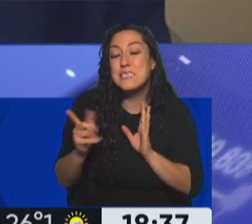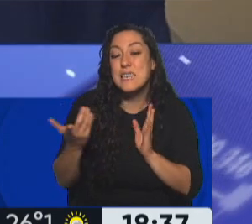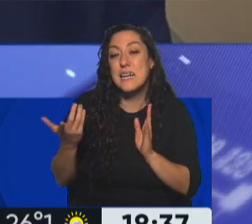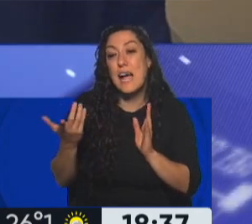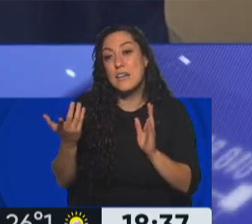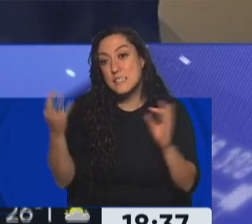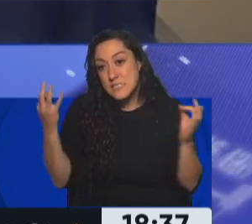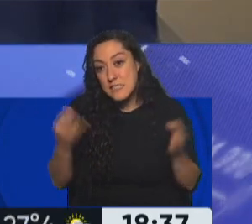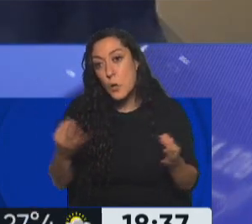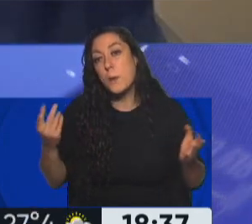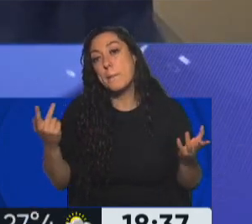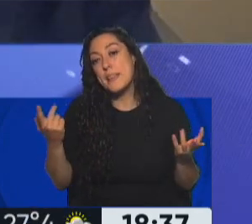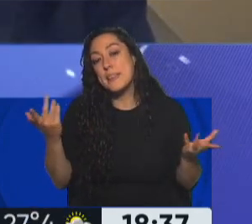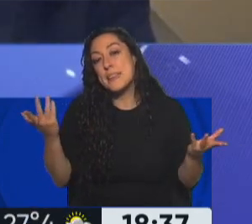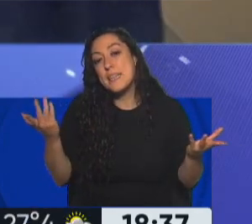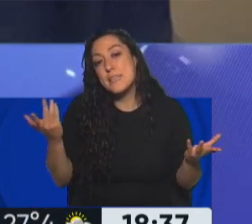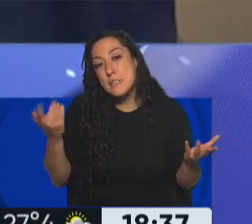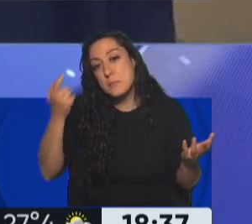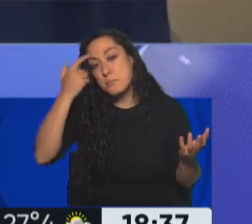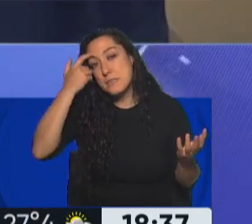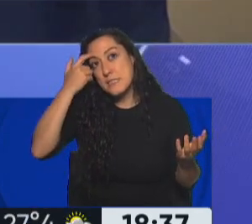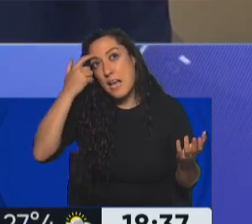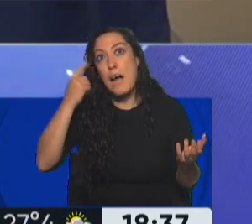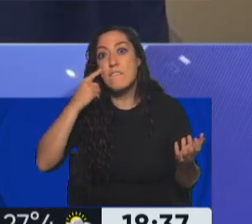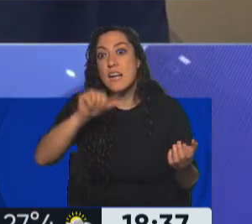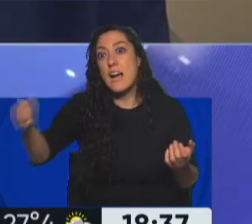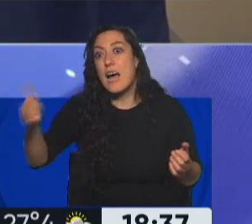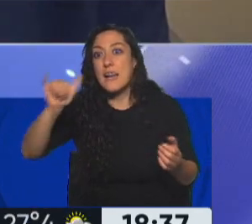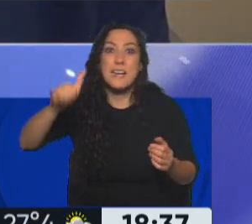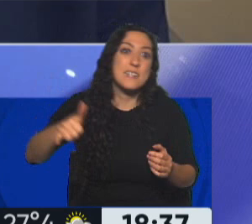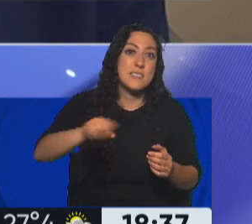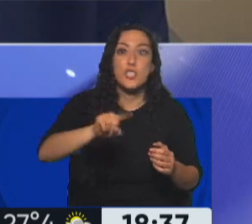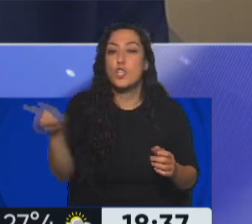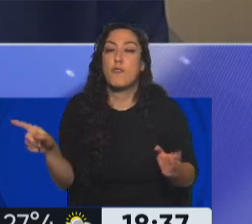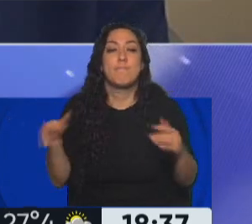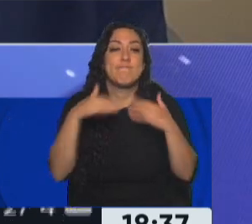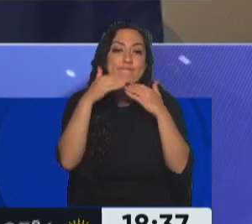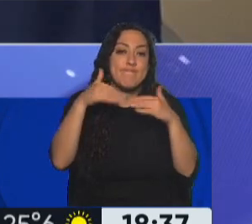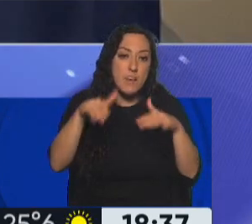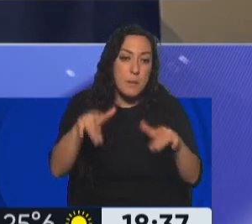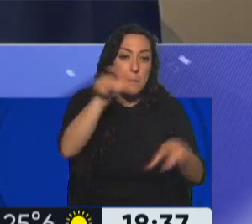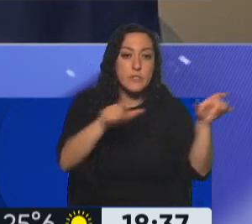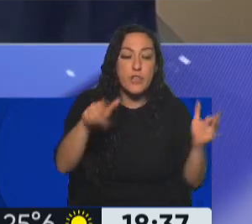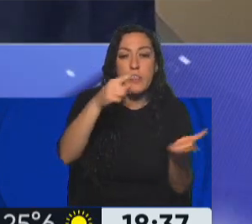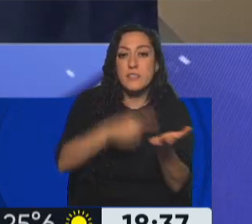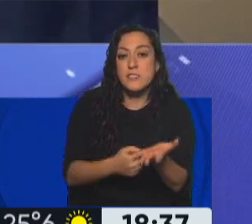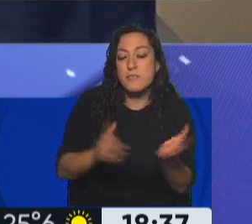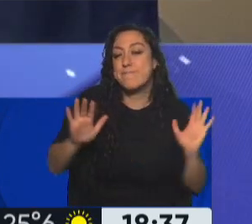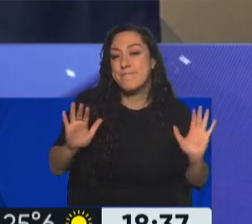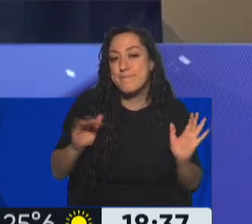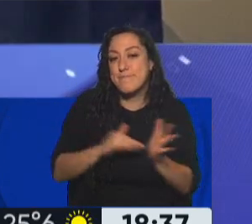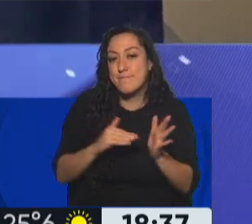se considerará, después ya se verá si es o no la persona que eligen los cardenales, pero es